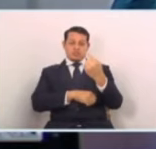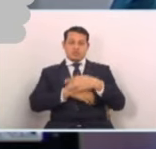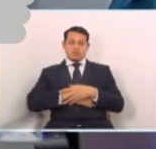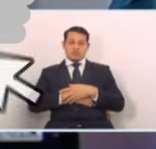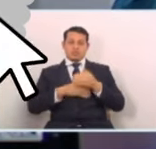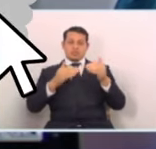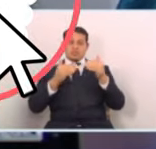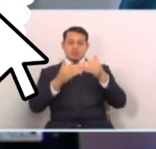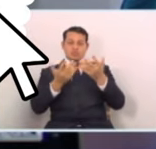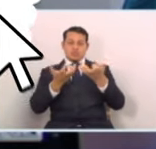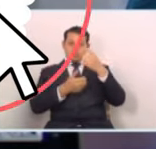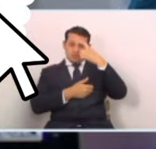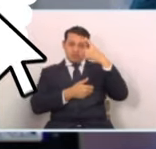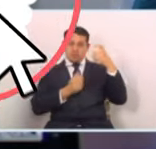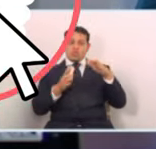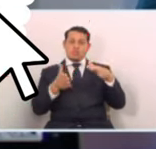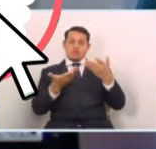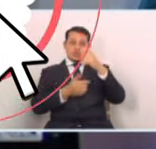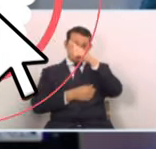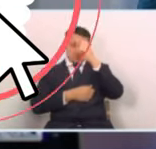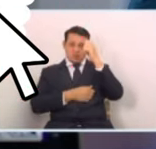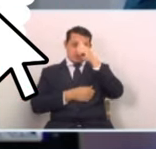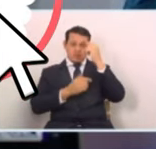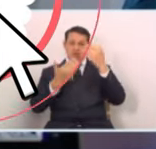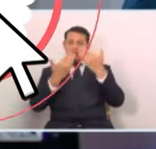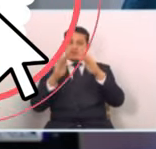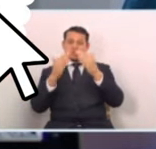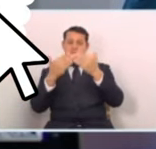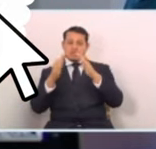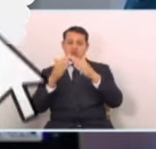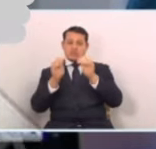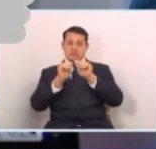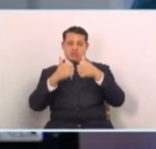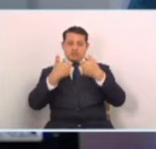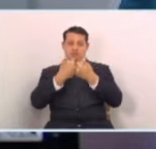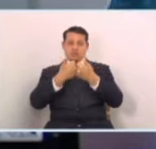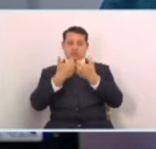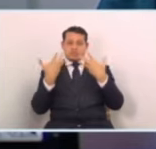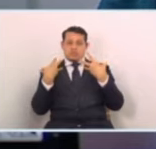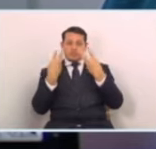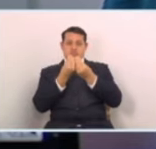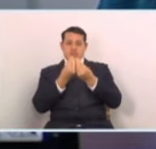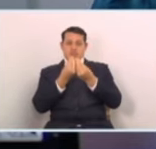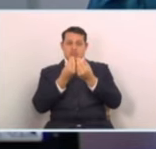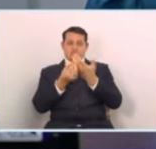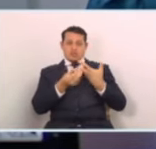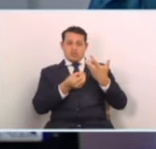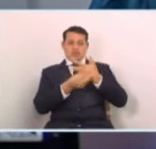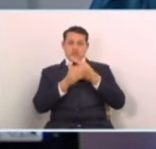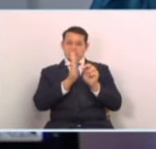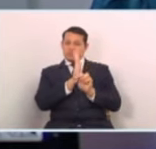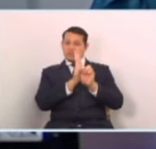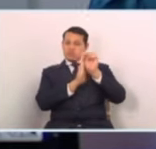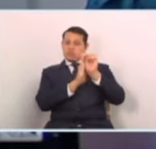También quiero recordarles cómo la labor de diferentes organizaciones de la sociedad civil a todo